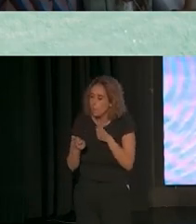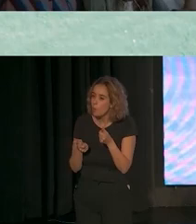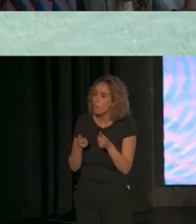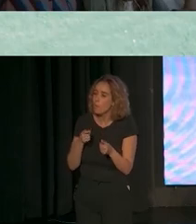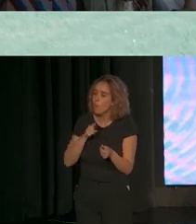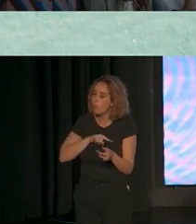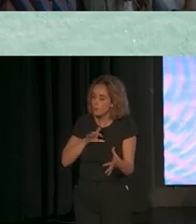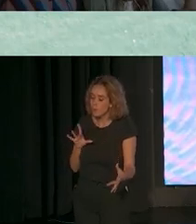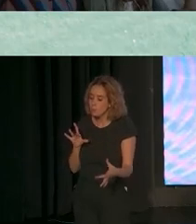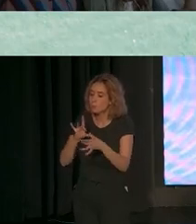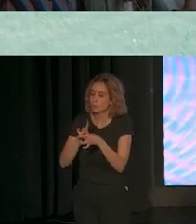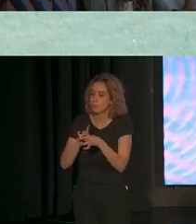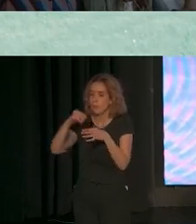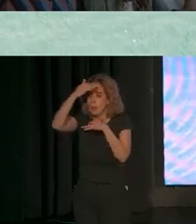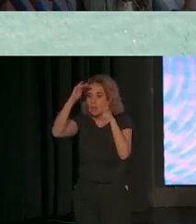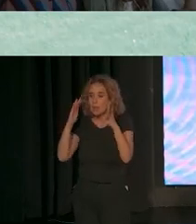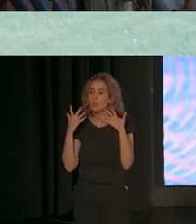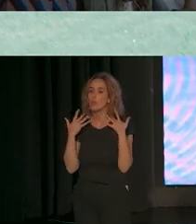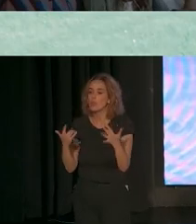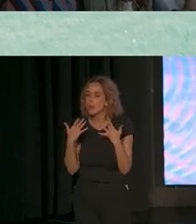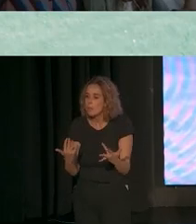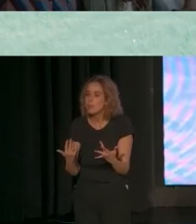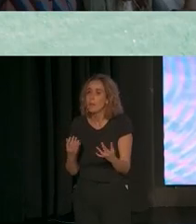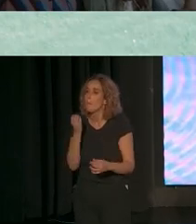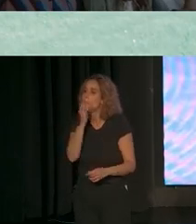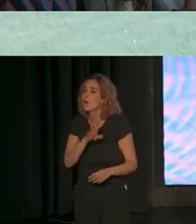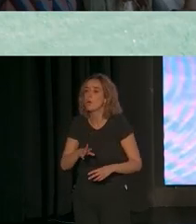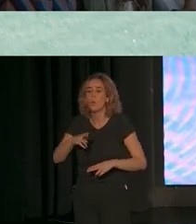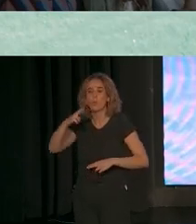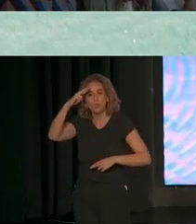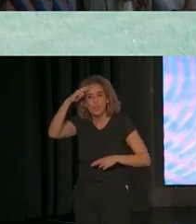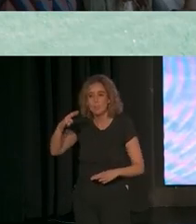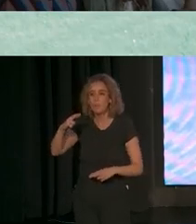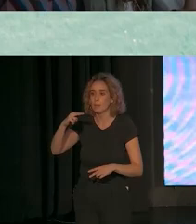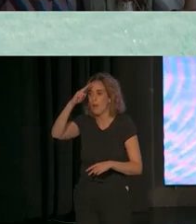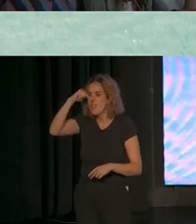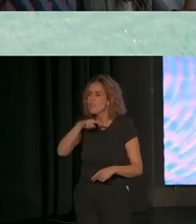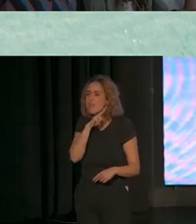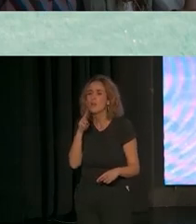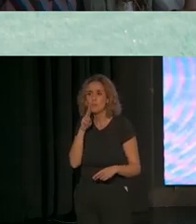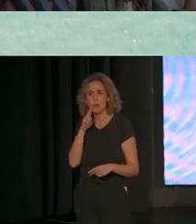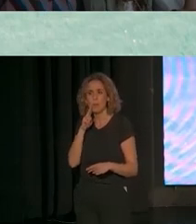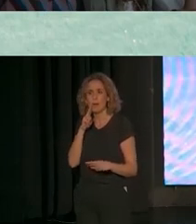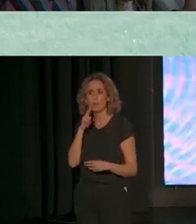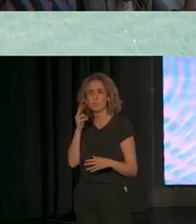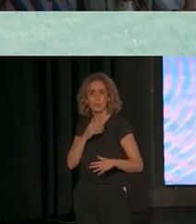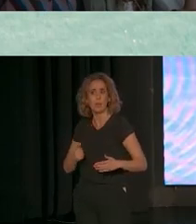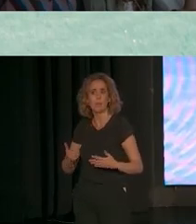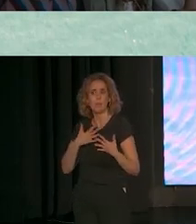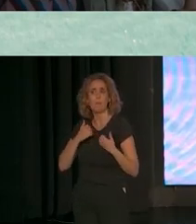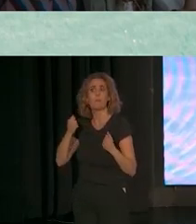cobrando sentido. La atención temprana es más eficaz cuando se respeta y empodera a los padres y se les considera miembros del